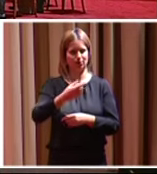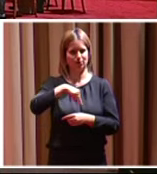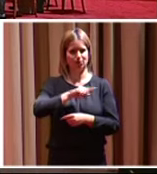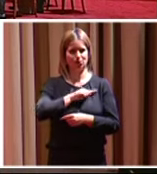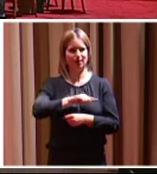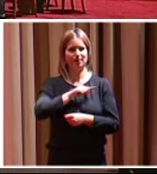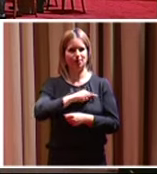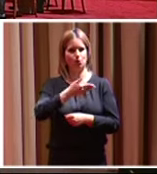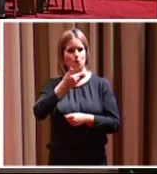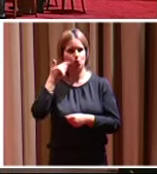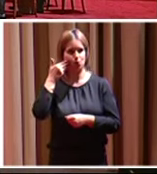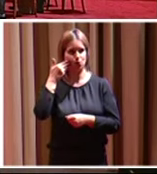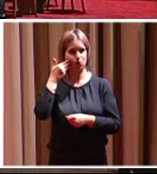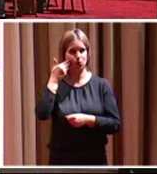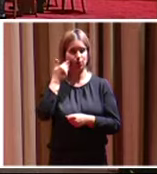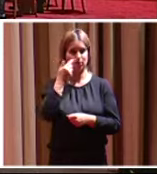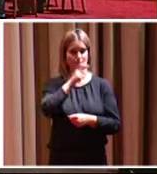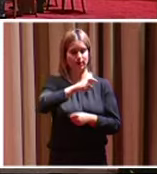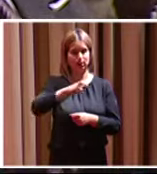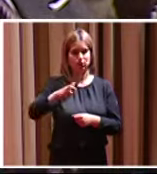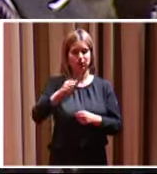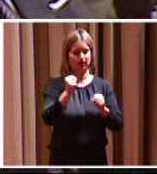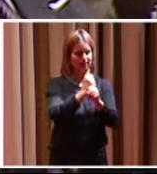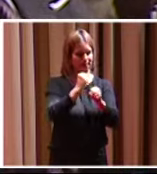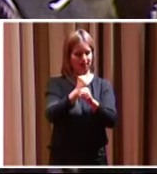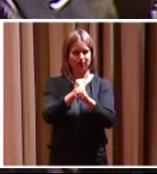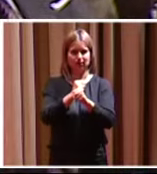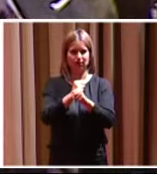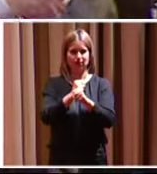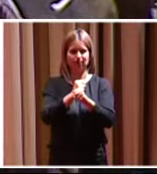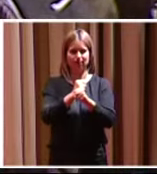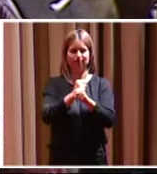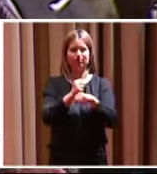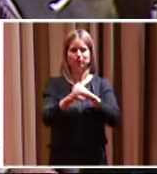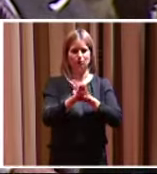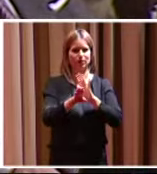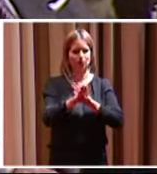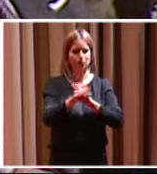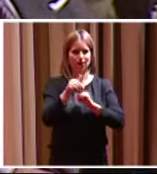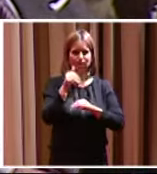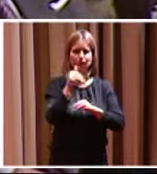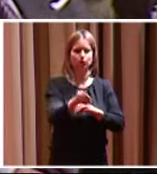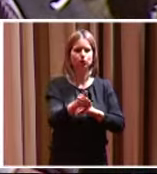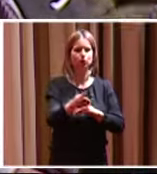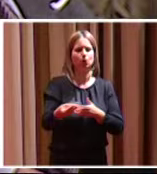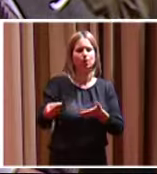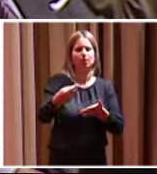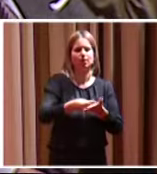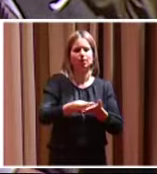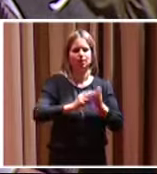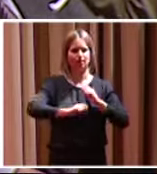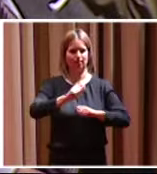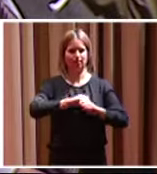enorgullece reconocer a aquellos cuya labor ha contribuido, contribuye a forjar nuestro